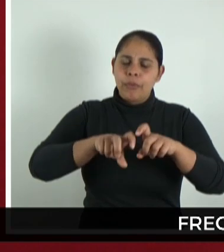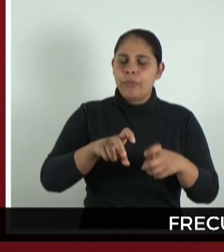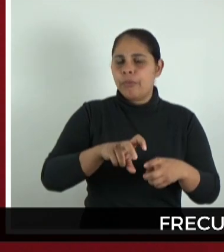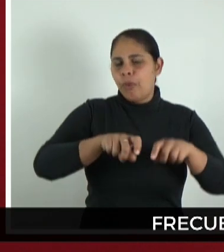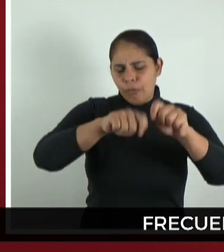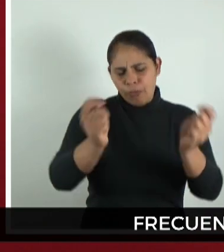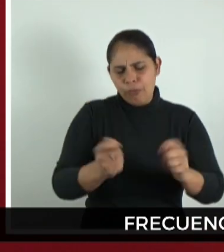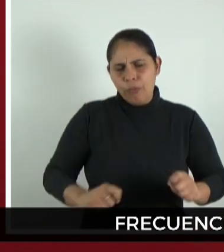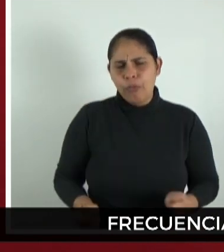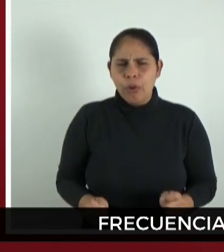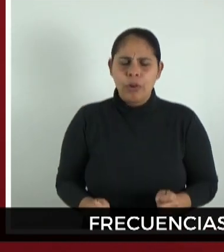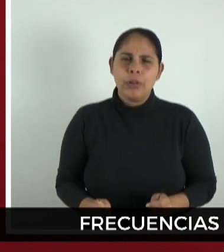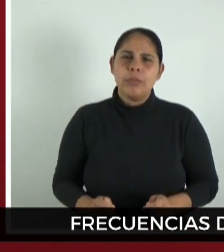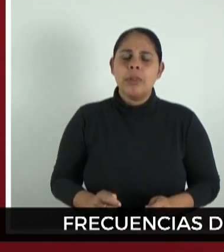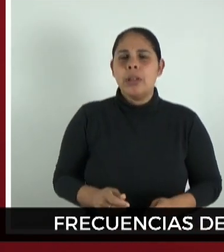vino viejo,